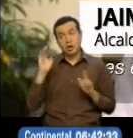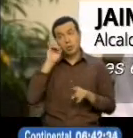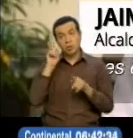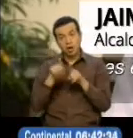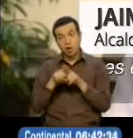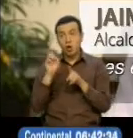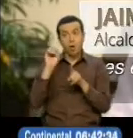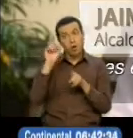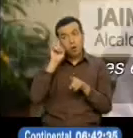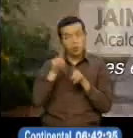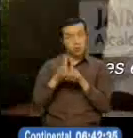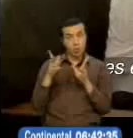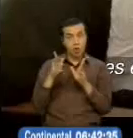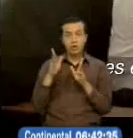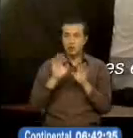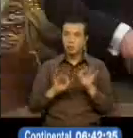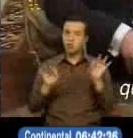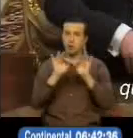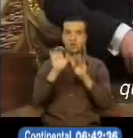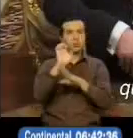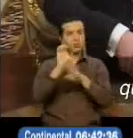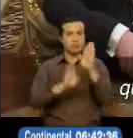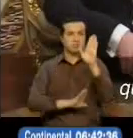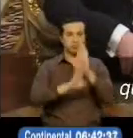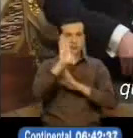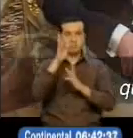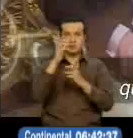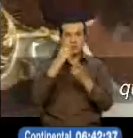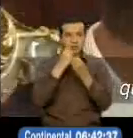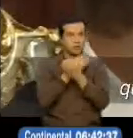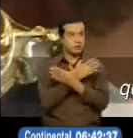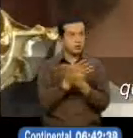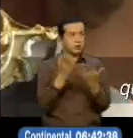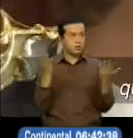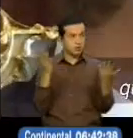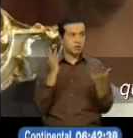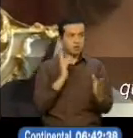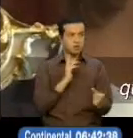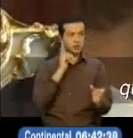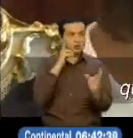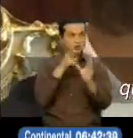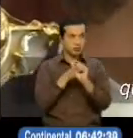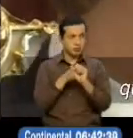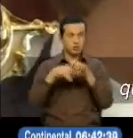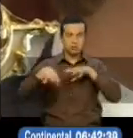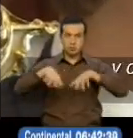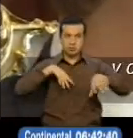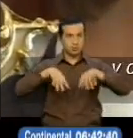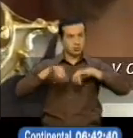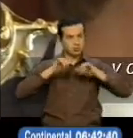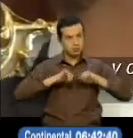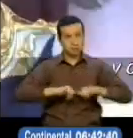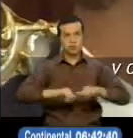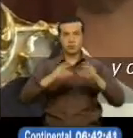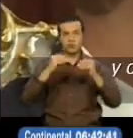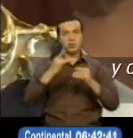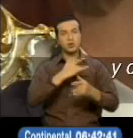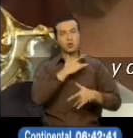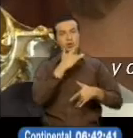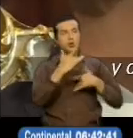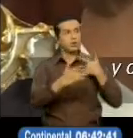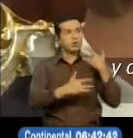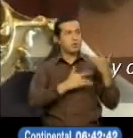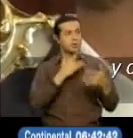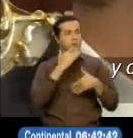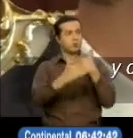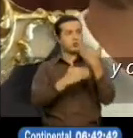es el compromiso de sacar adelante este país. Quiero ratificarle hoy que nosotros vamos a participar activamente y con mucha ilusión de